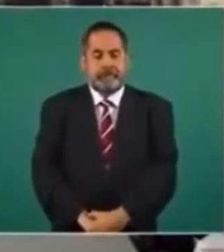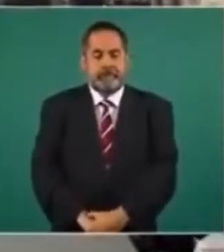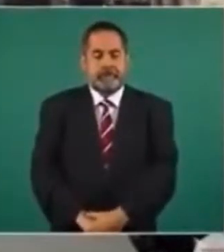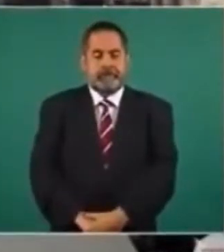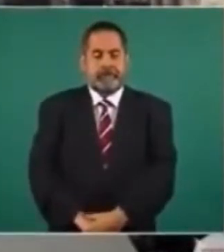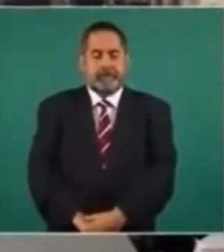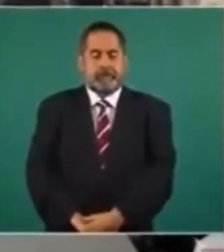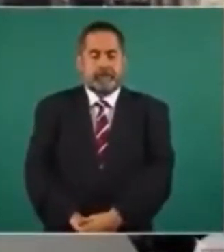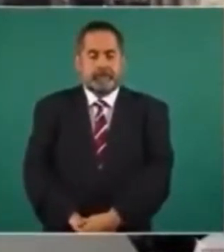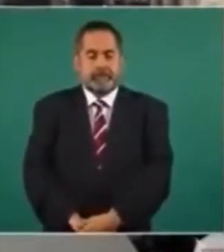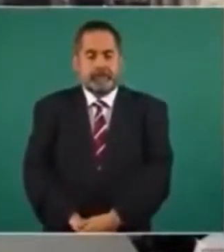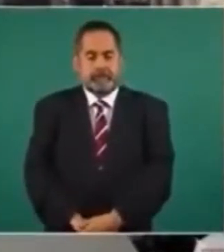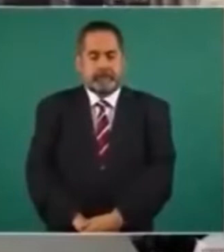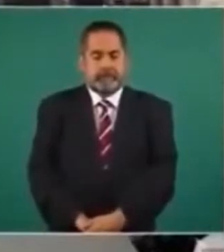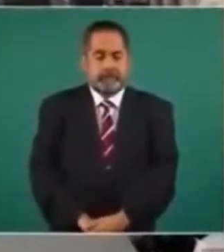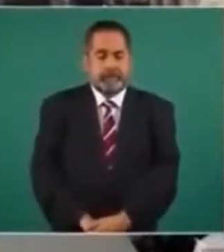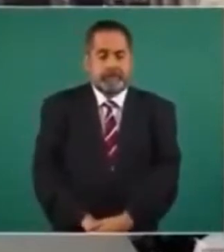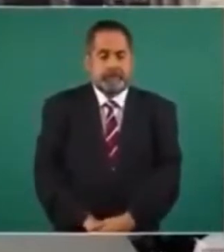Gracias,